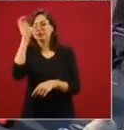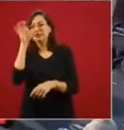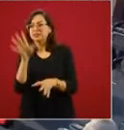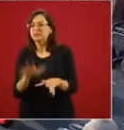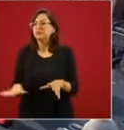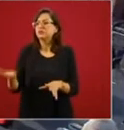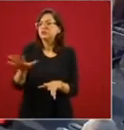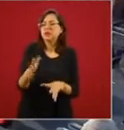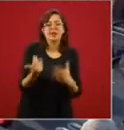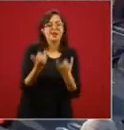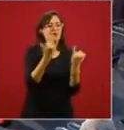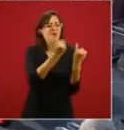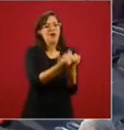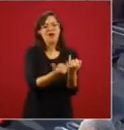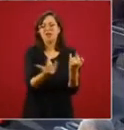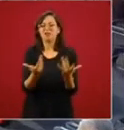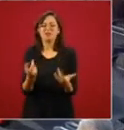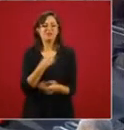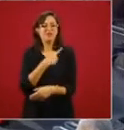sociales, igual,